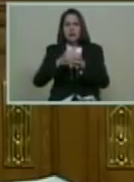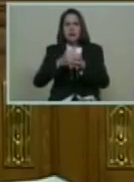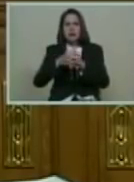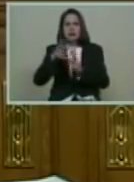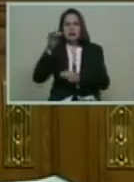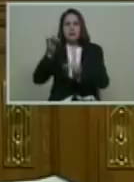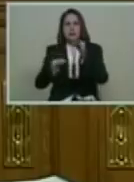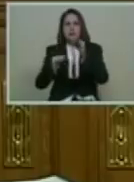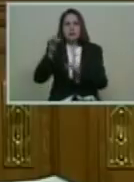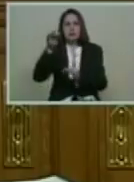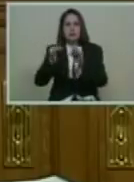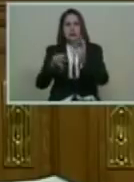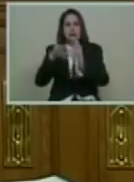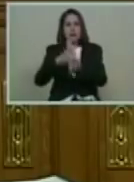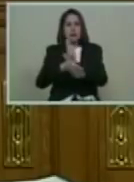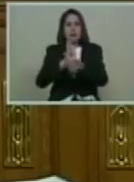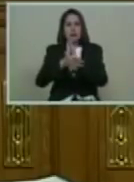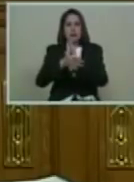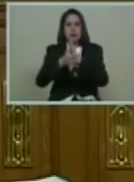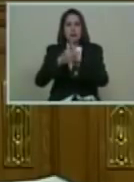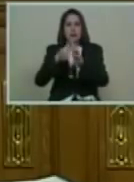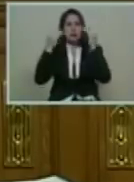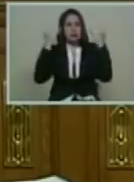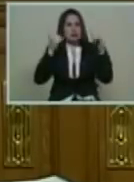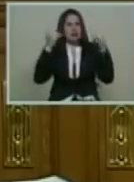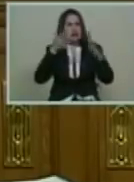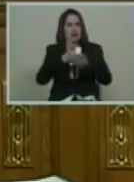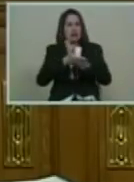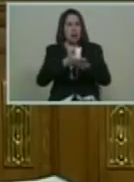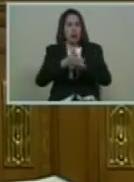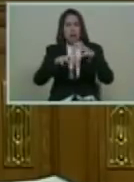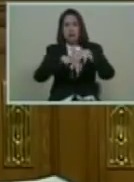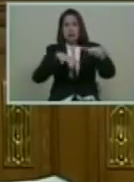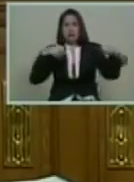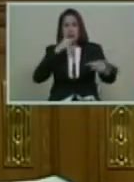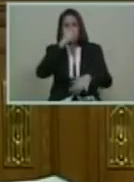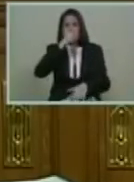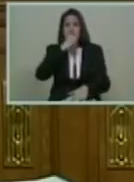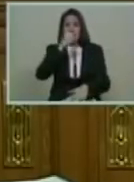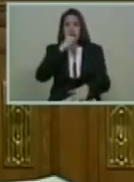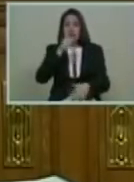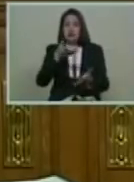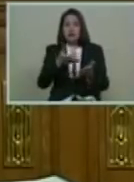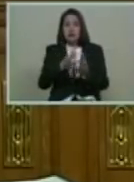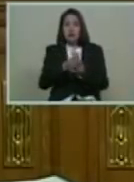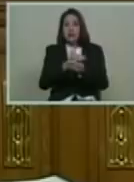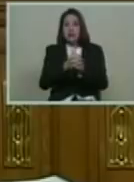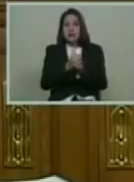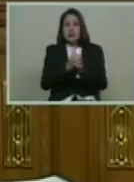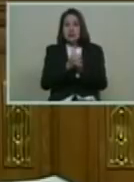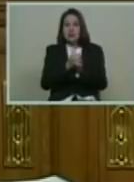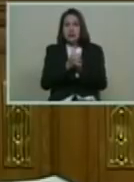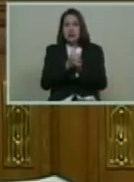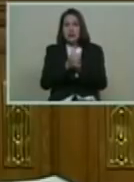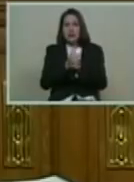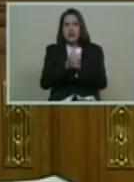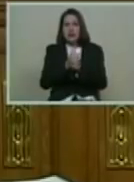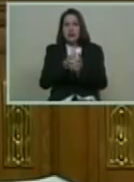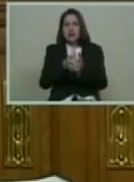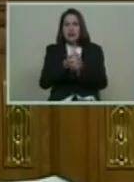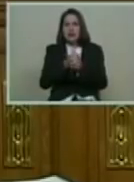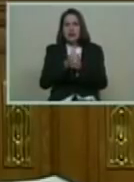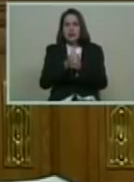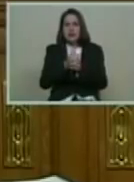momento que se desarrollaba la fiesta del día del periodista y eso estaba a full de periodistas allí este grupo terrorista que llamó